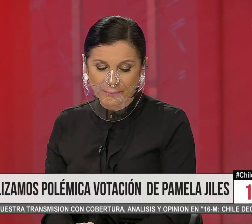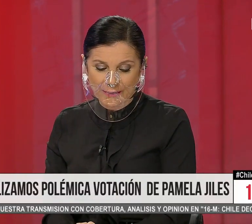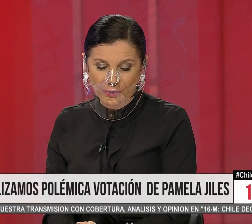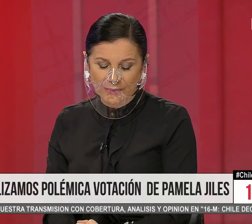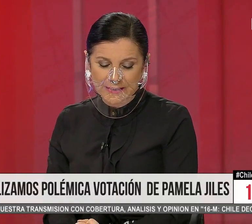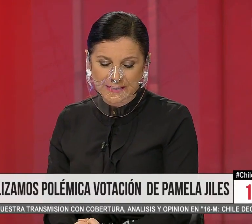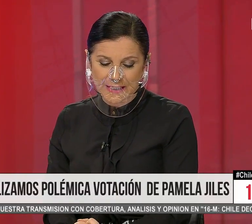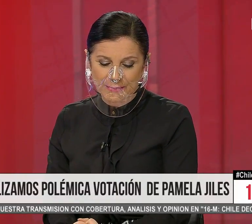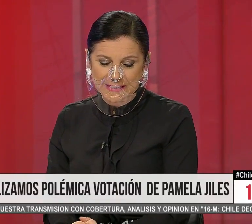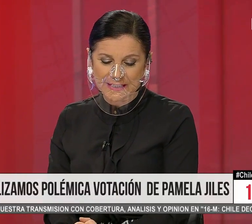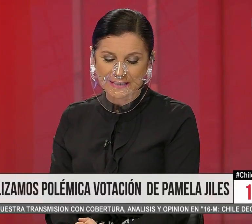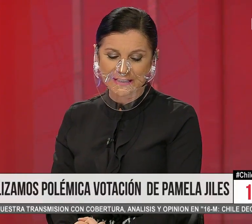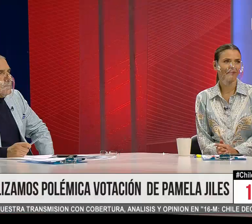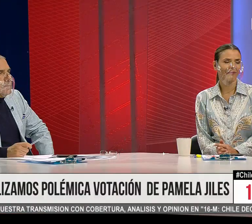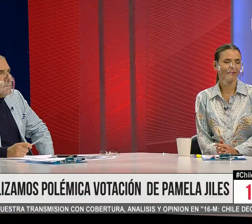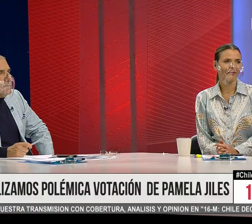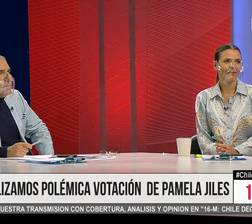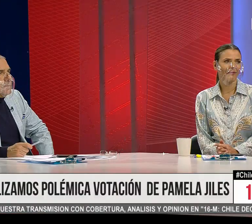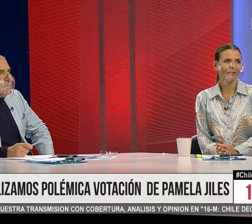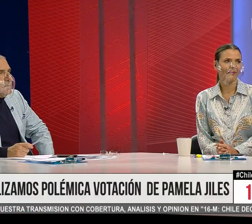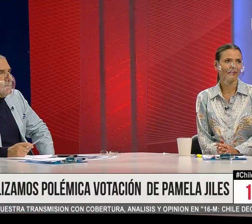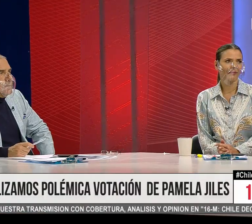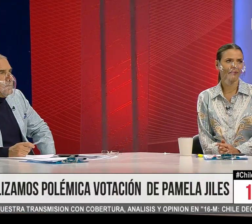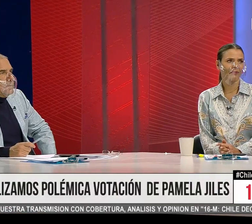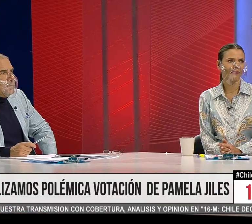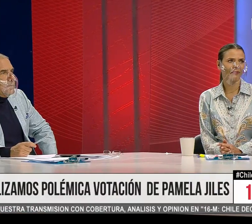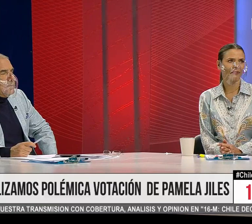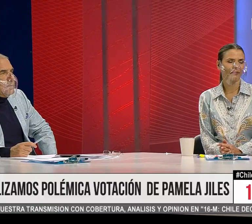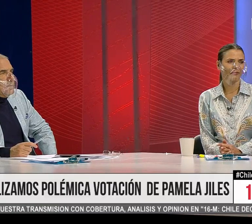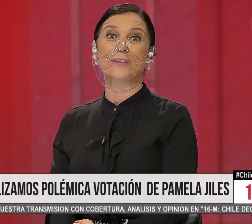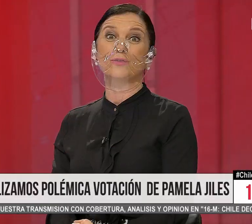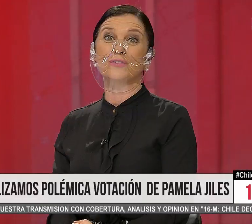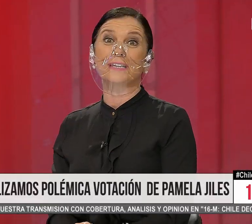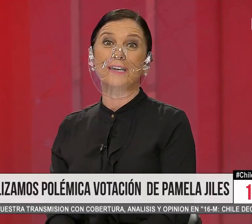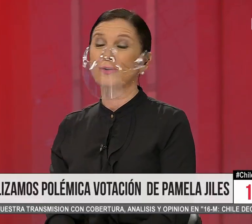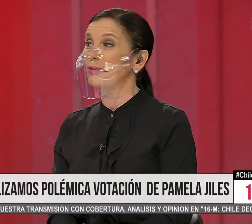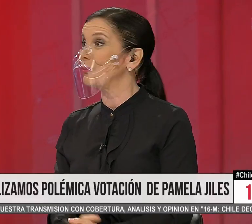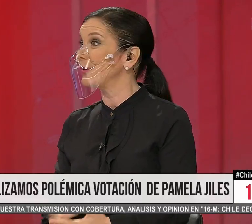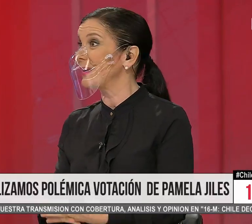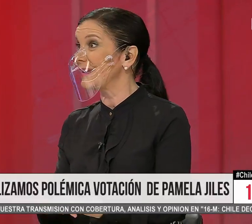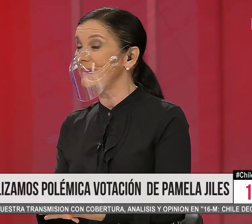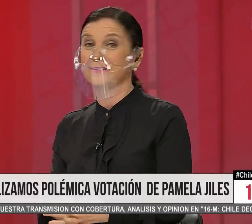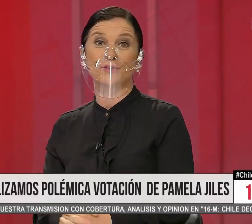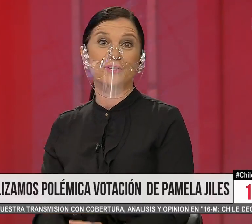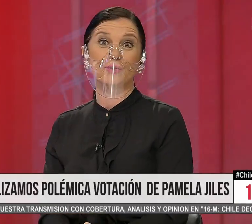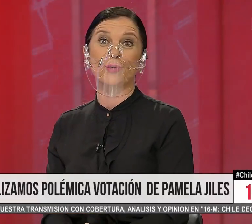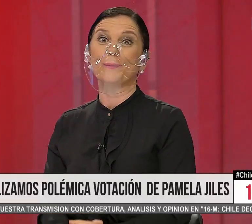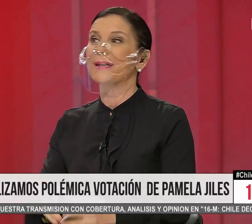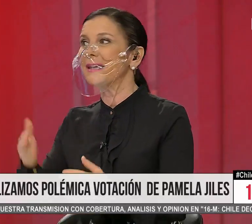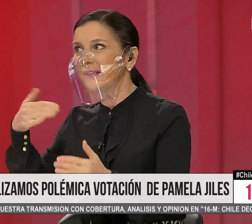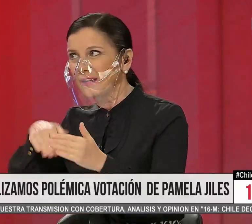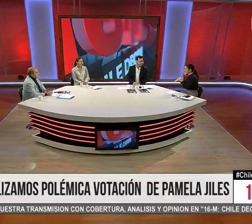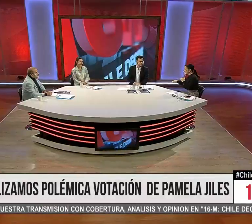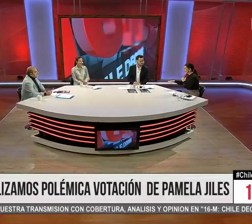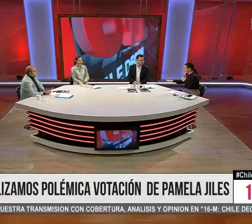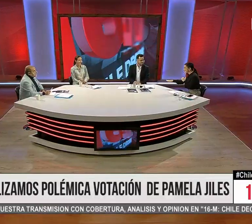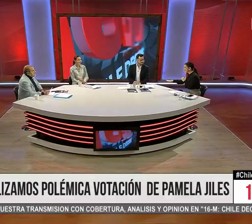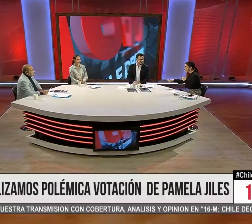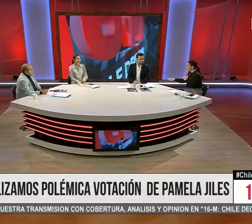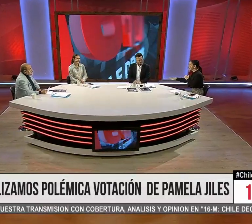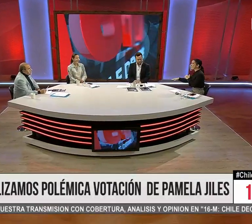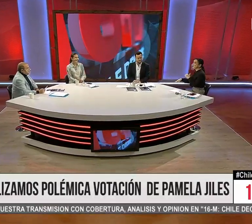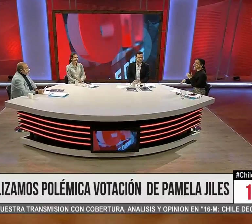punto, respecto de si el presidente puede o no ser considerado, como ella dice, ¿no es cierto?,